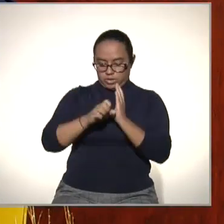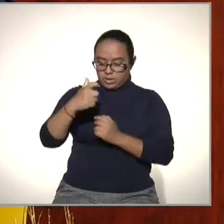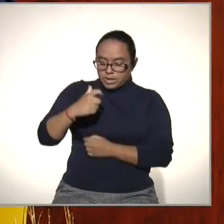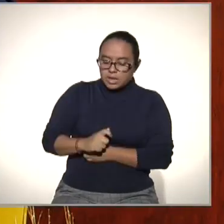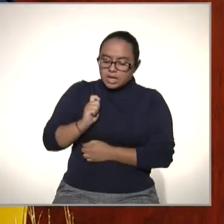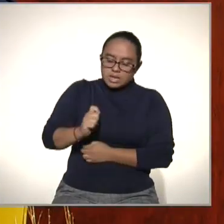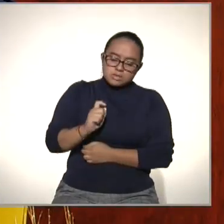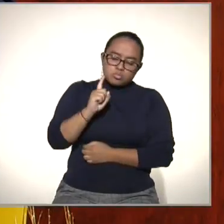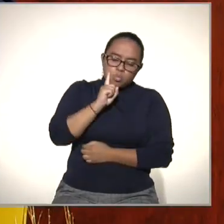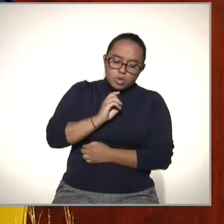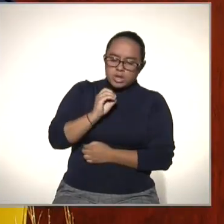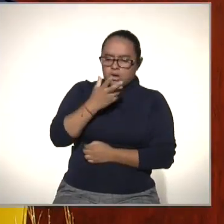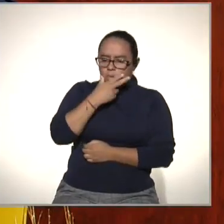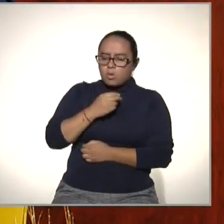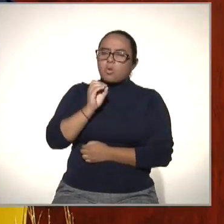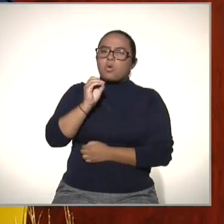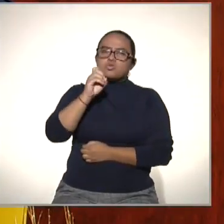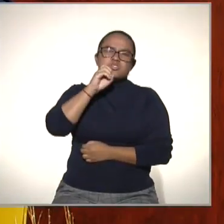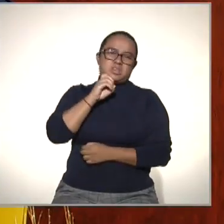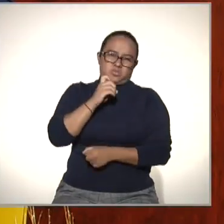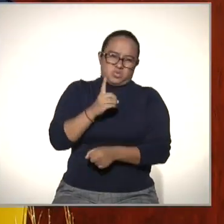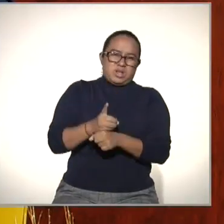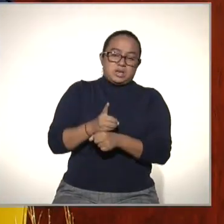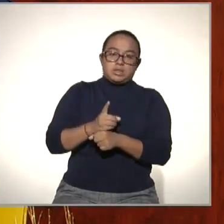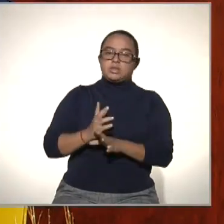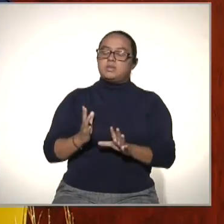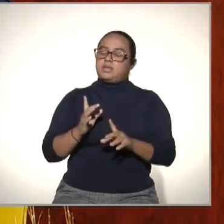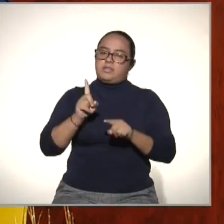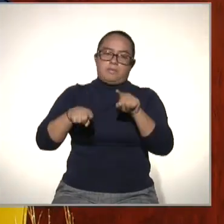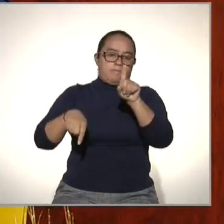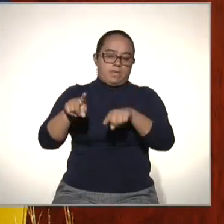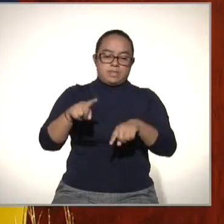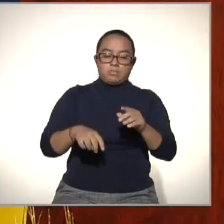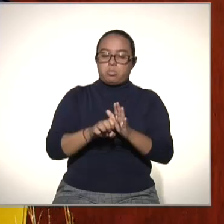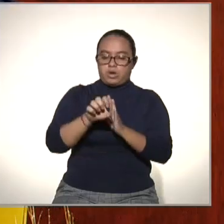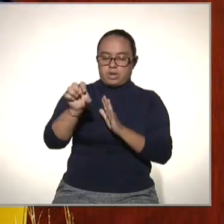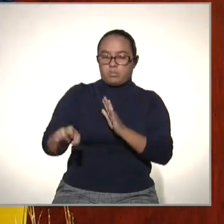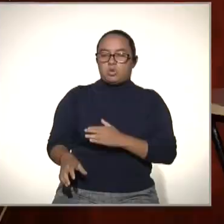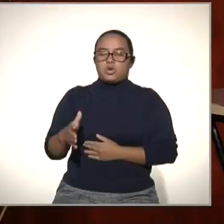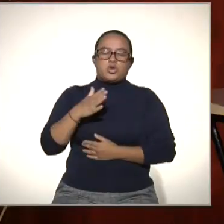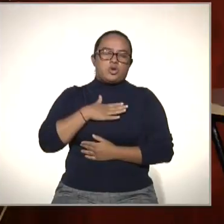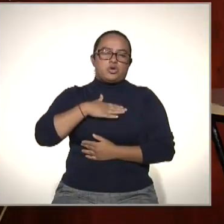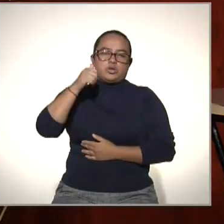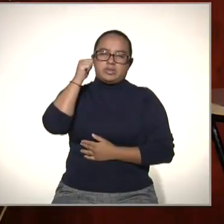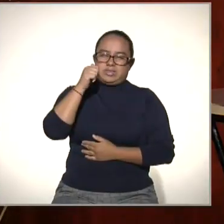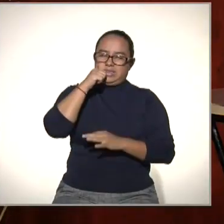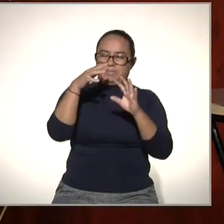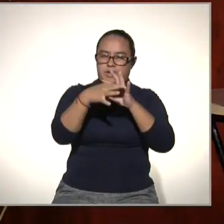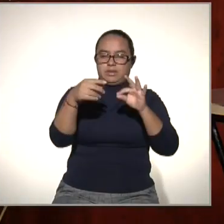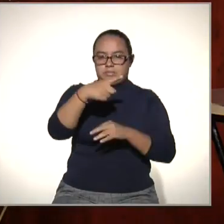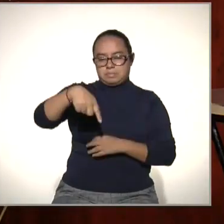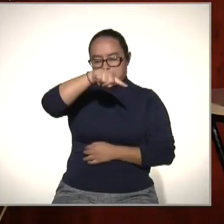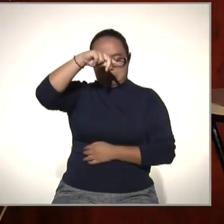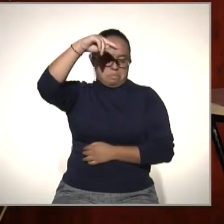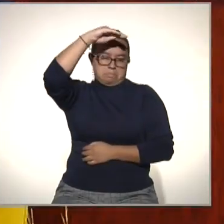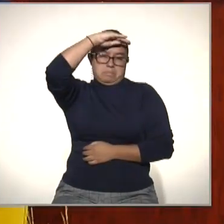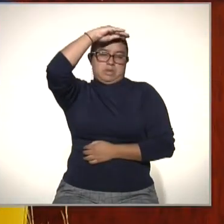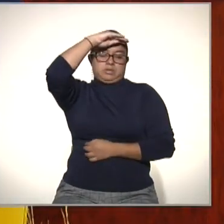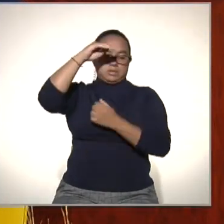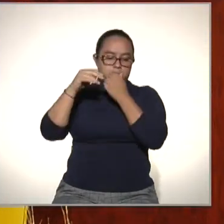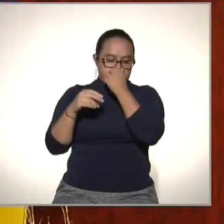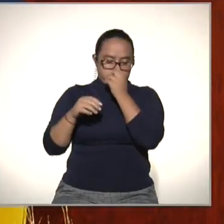género y la sexualidad es relacional. Es decir, yo siempre pongo este experimento mental, ¿no? Supongamos